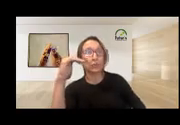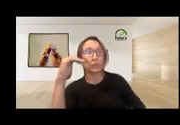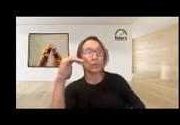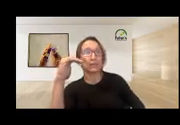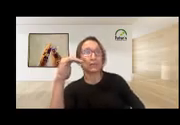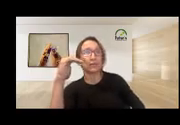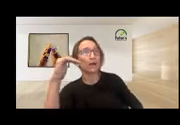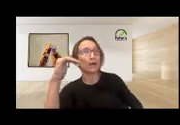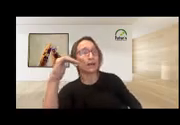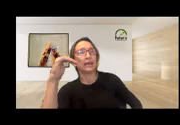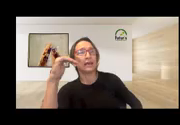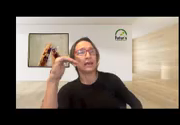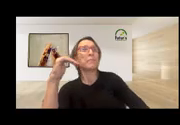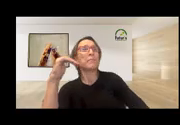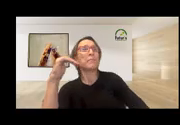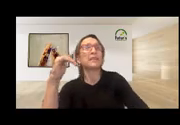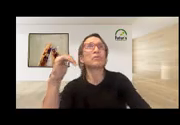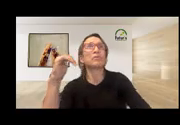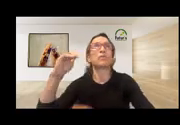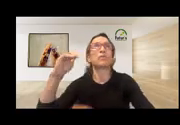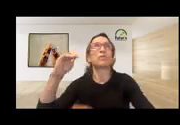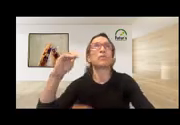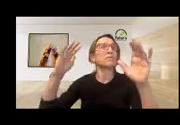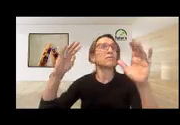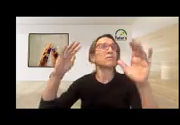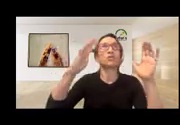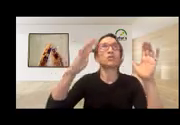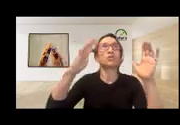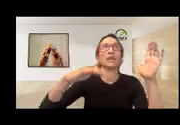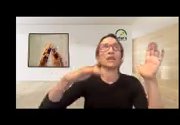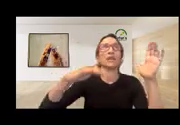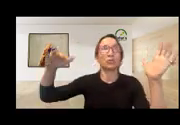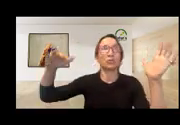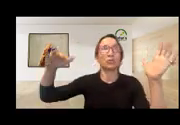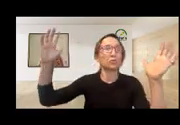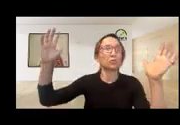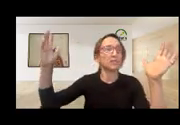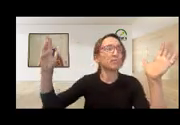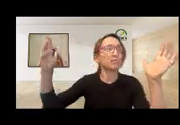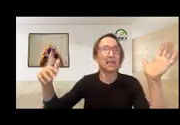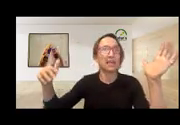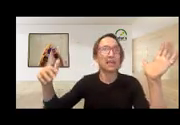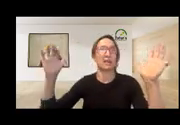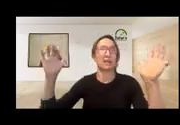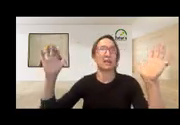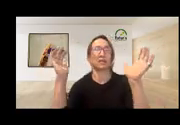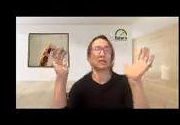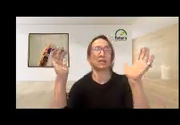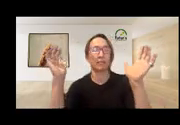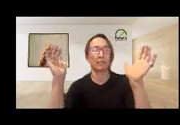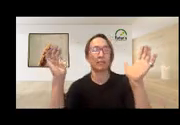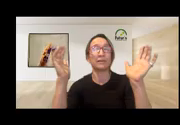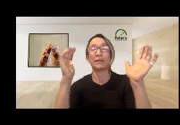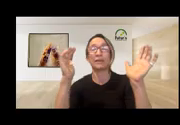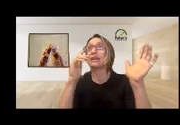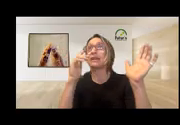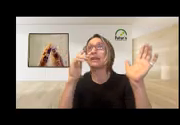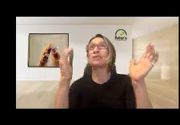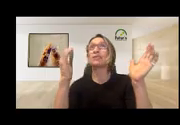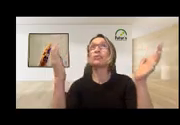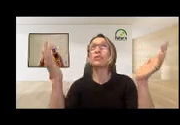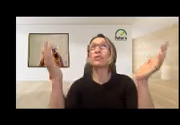la temperatura global en periodos más o menos largos de unos 100.000 años